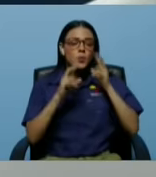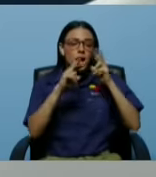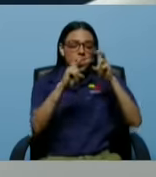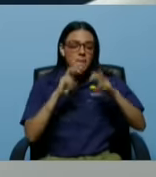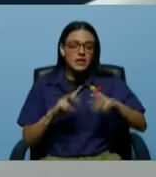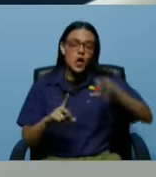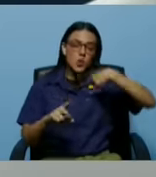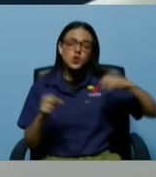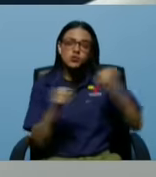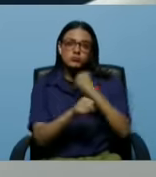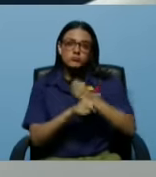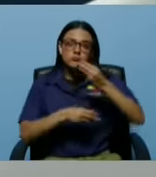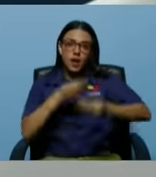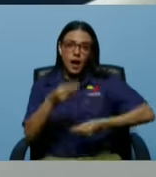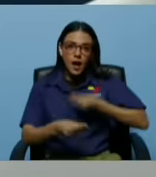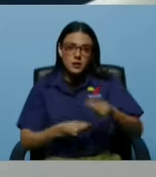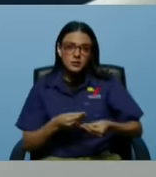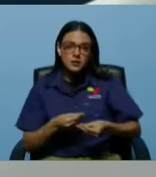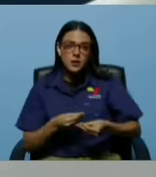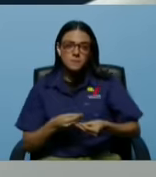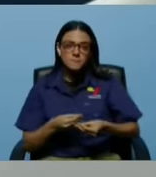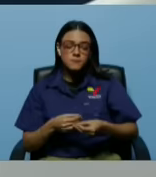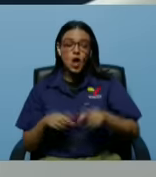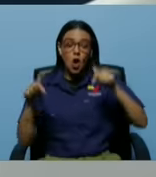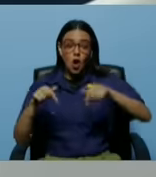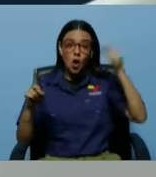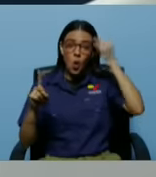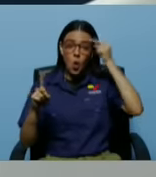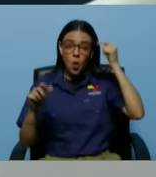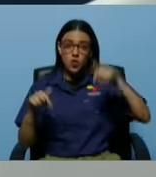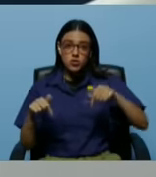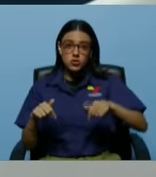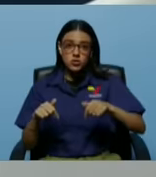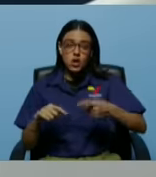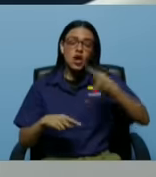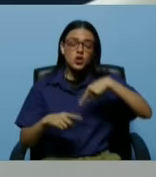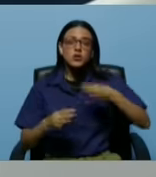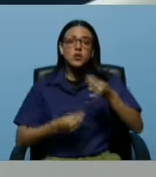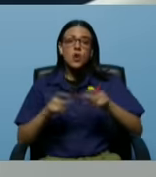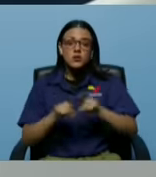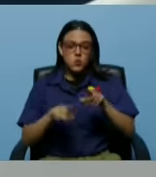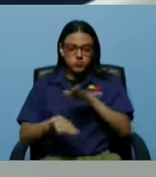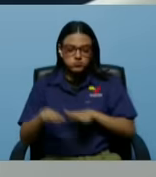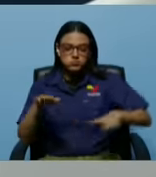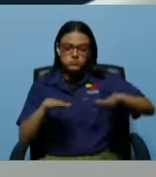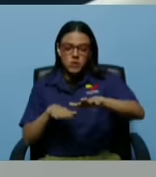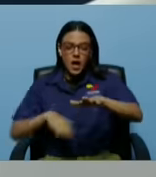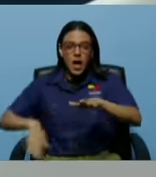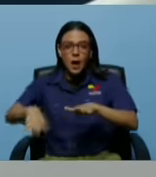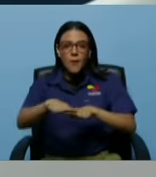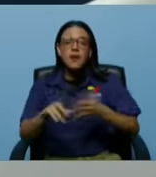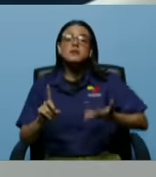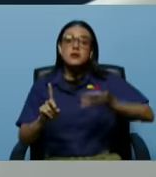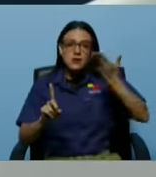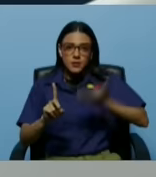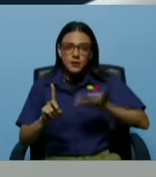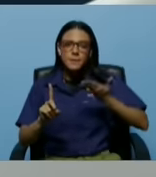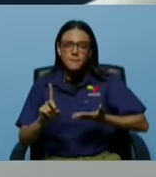marcha, el día de hoy, en un avance sumamente